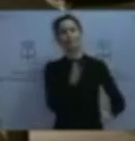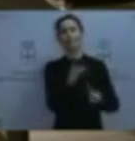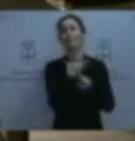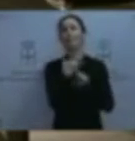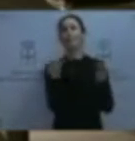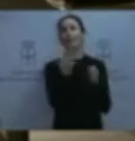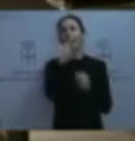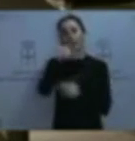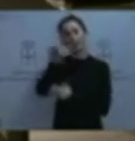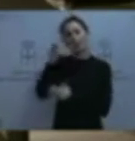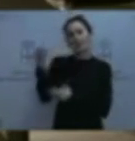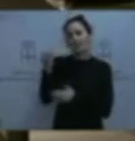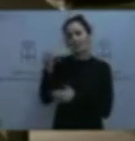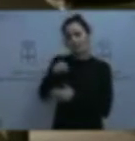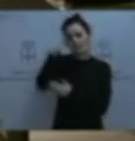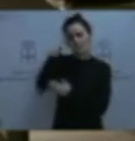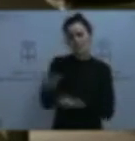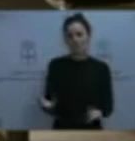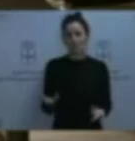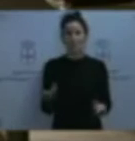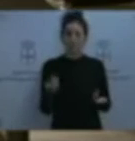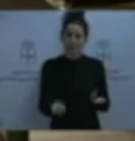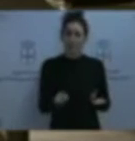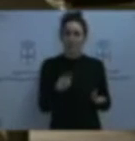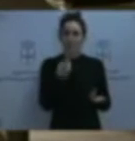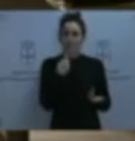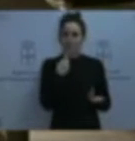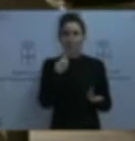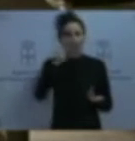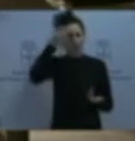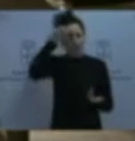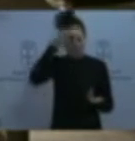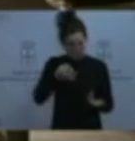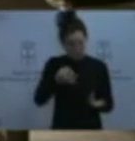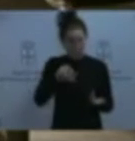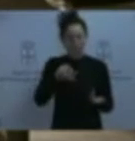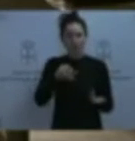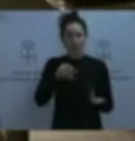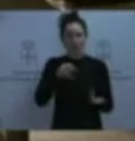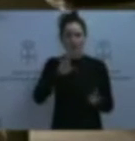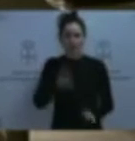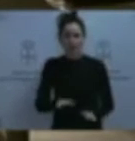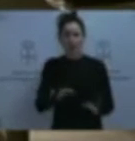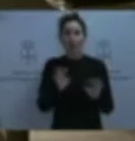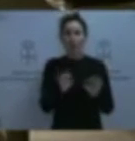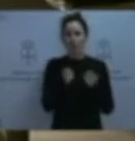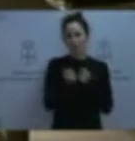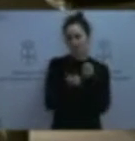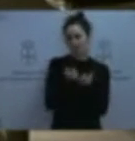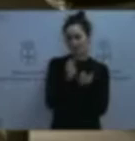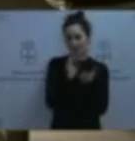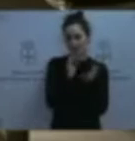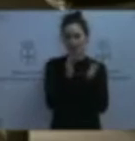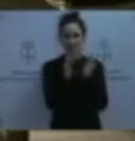con el régimen nazi, un régimen en el que, por cierto, ellos habían creído. Fueron sofisticando su método, fueron cada vez yendo